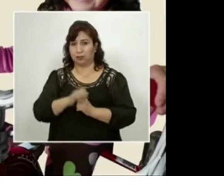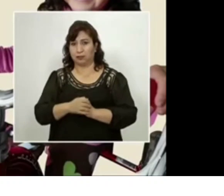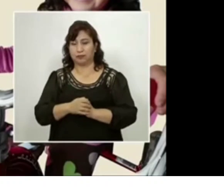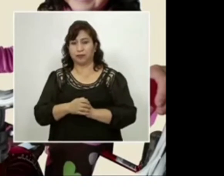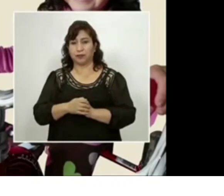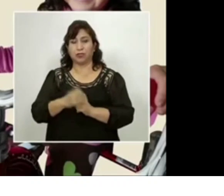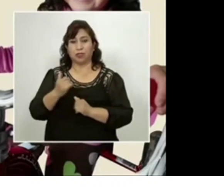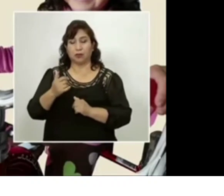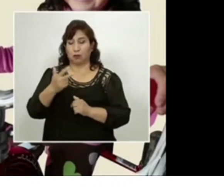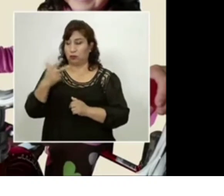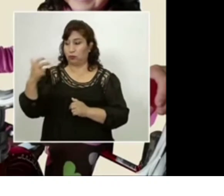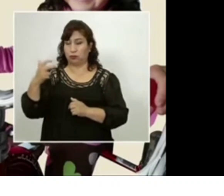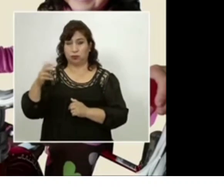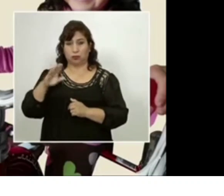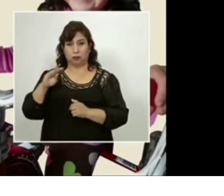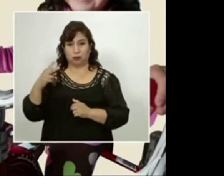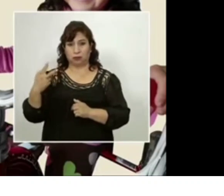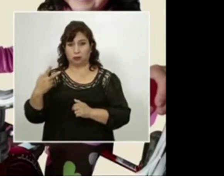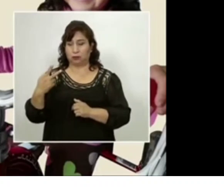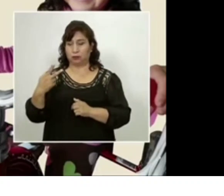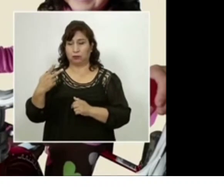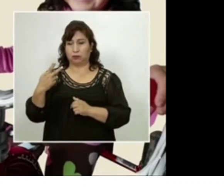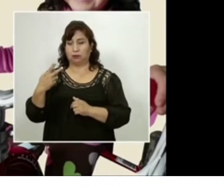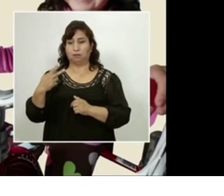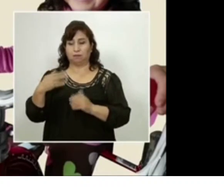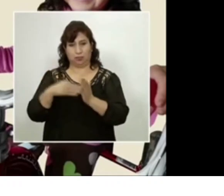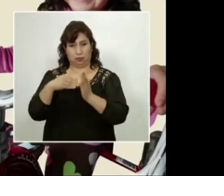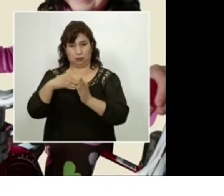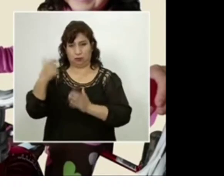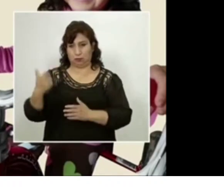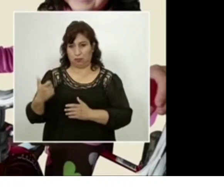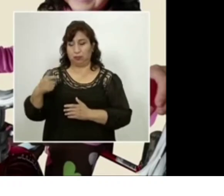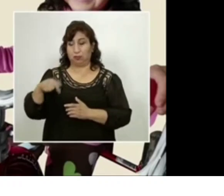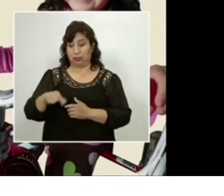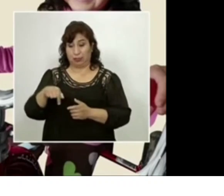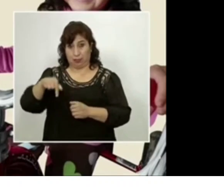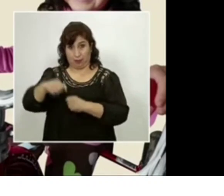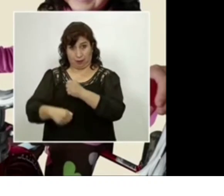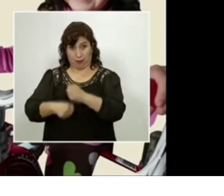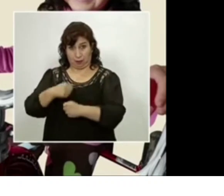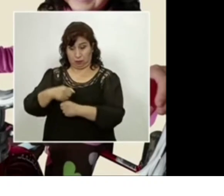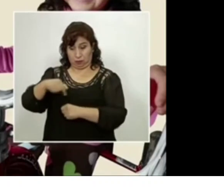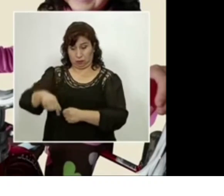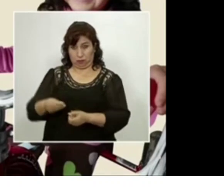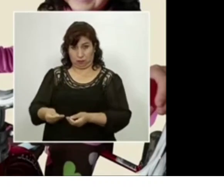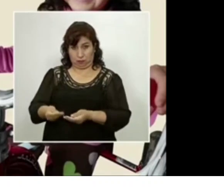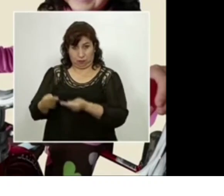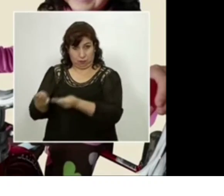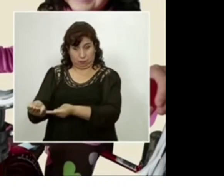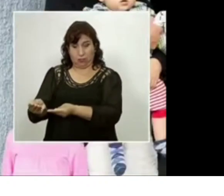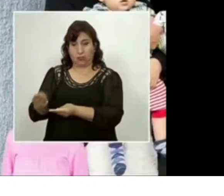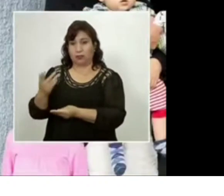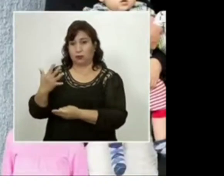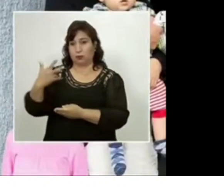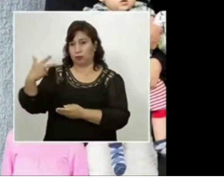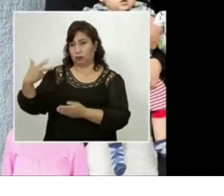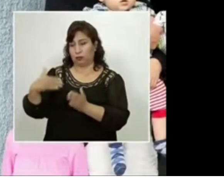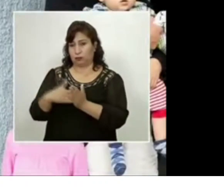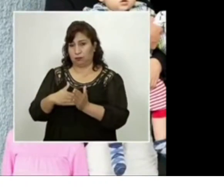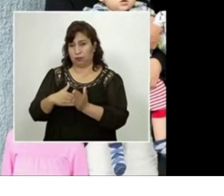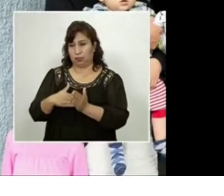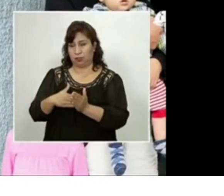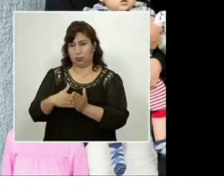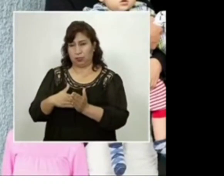Y 892 millones de pesos se aplican este año en 58.000